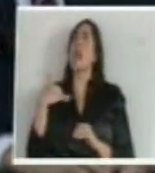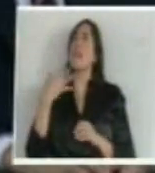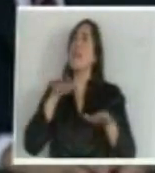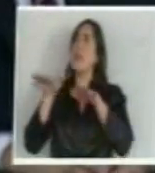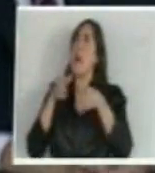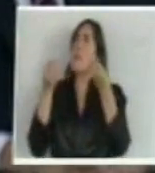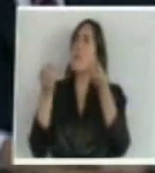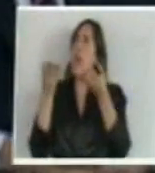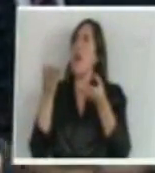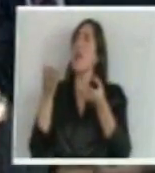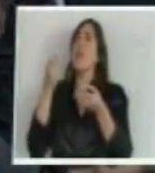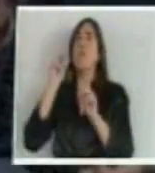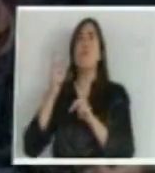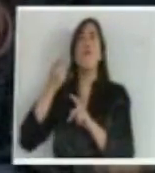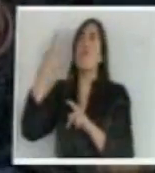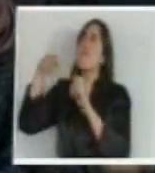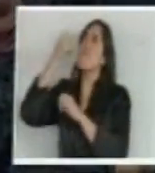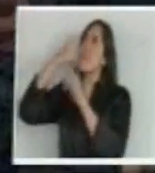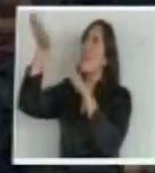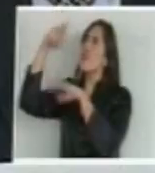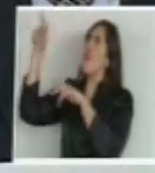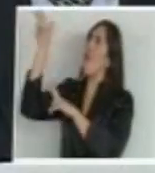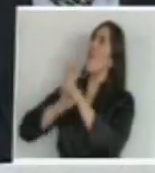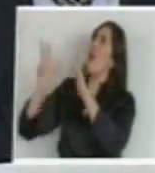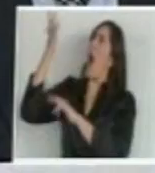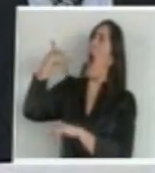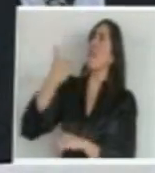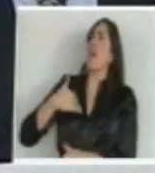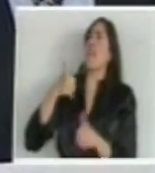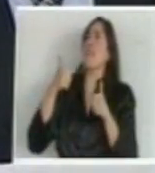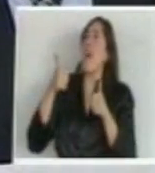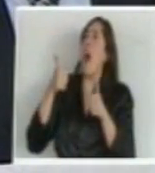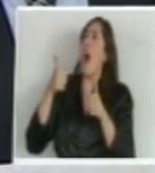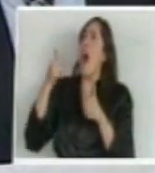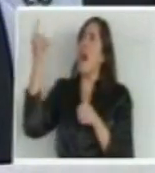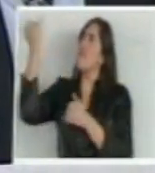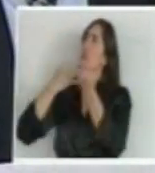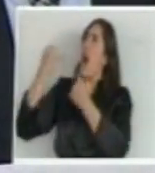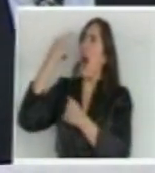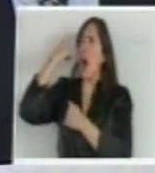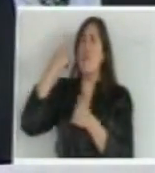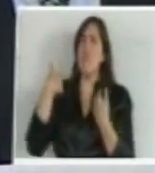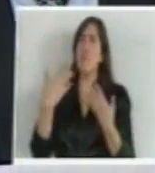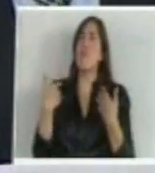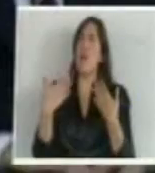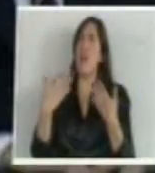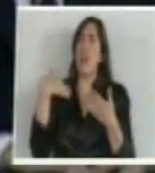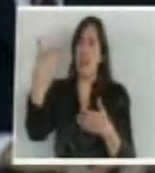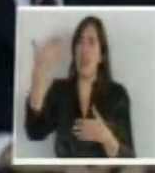contado era posible. Y lo acompañaron, comenzaron a